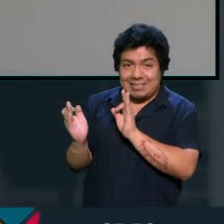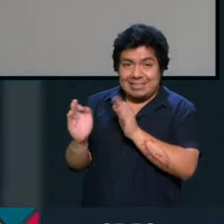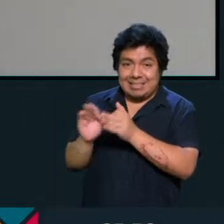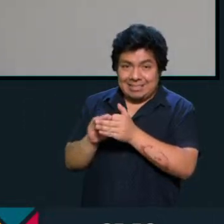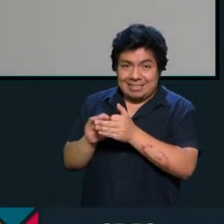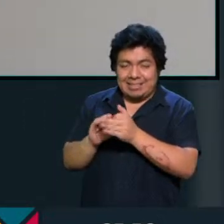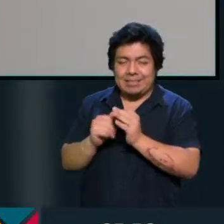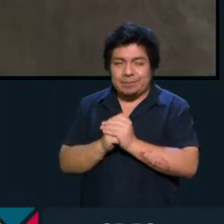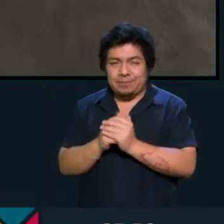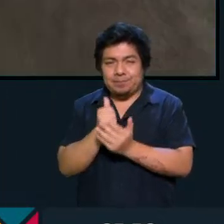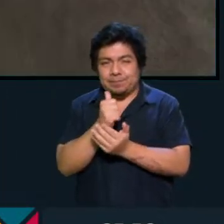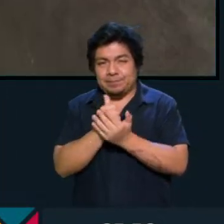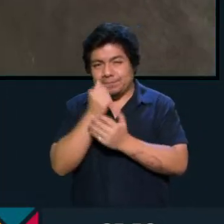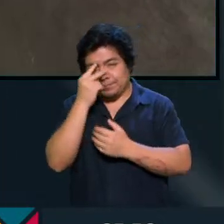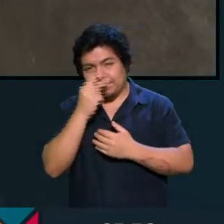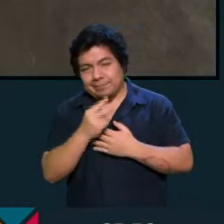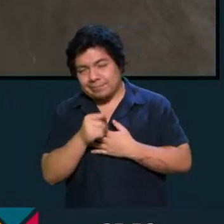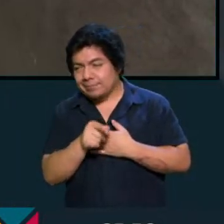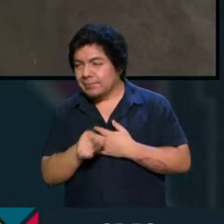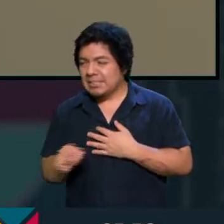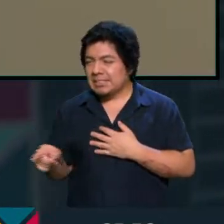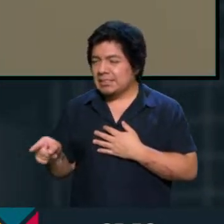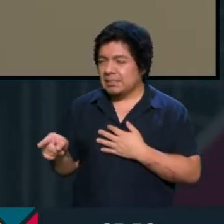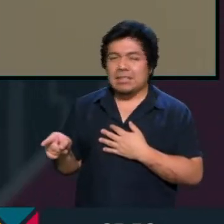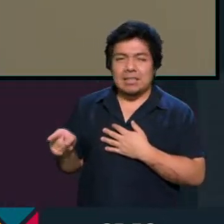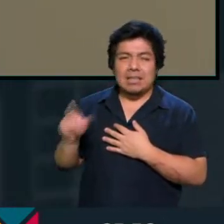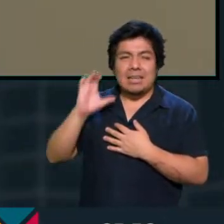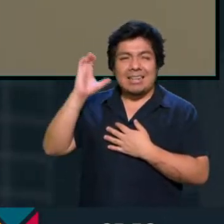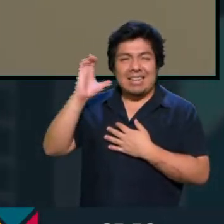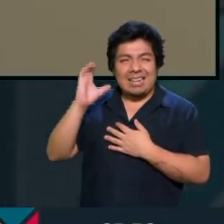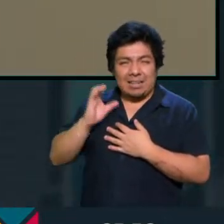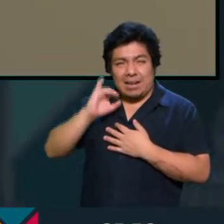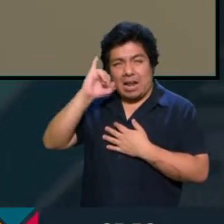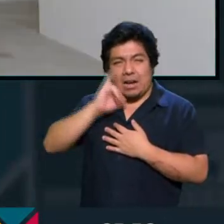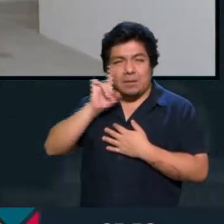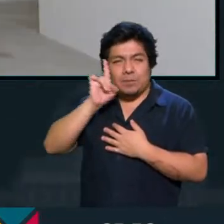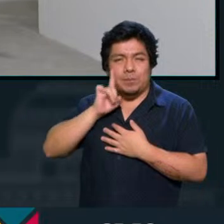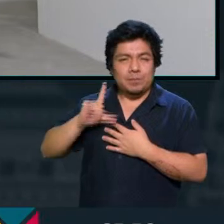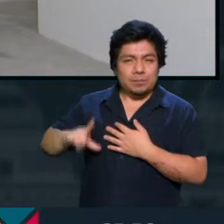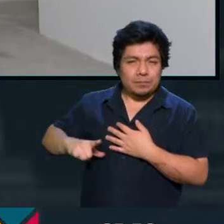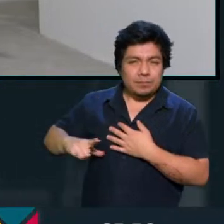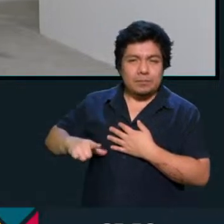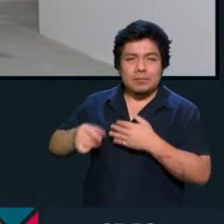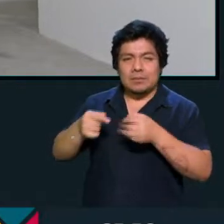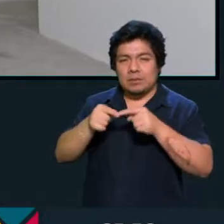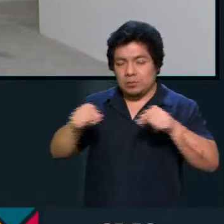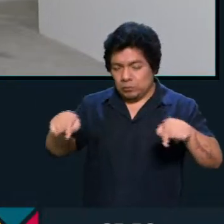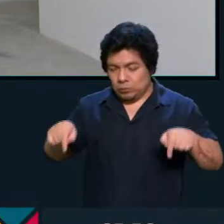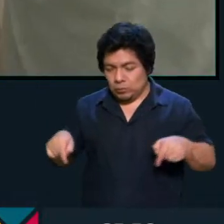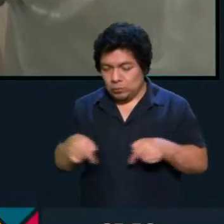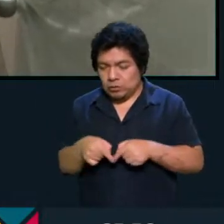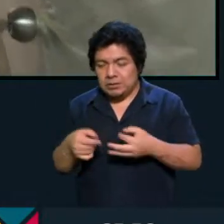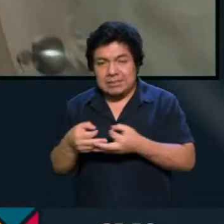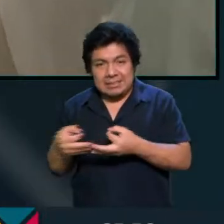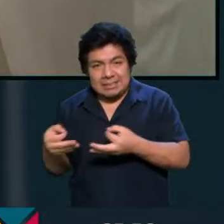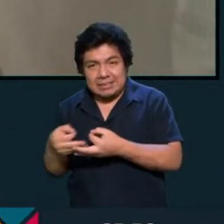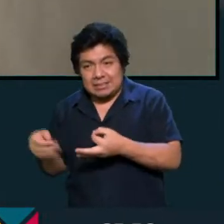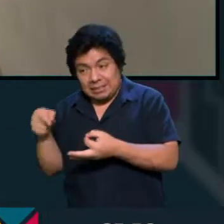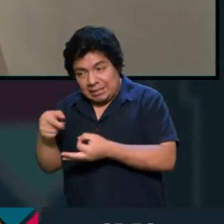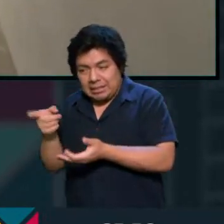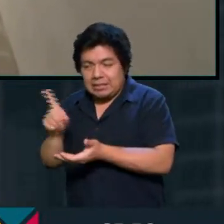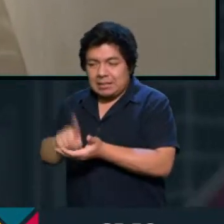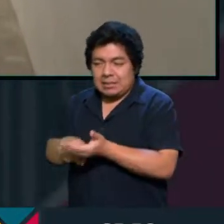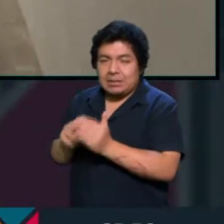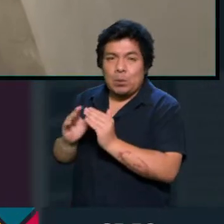ahorita veíamos que la Ciudad de México, a través de Clara Brugada, está destinando ciertos terrenos que va a ser precisamente para construir